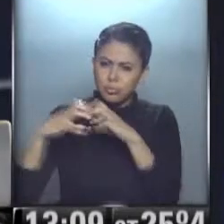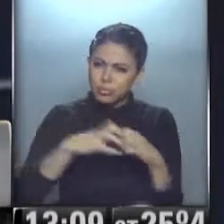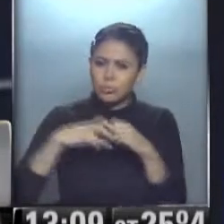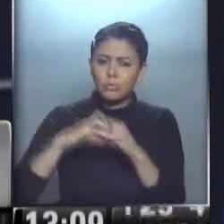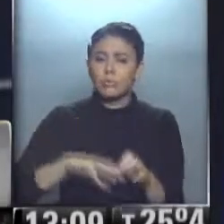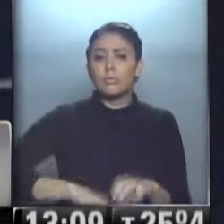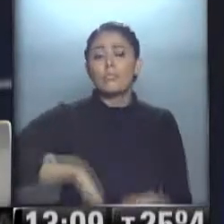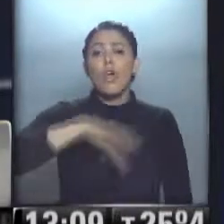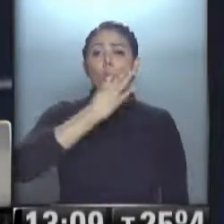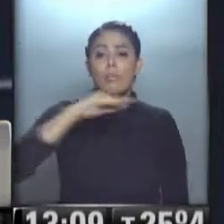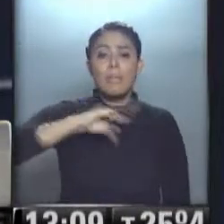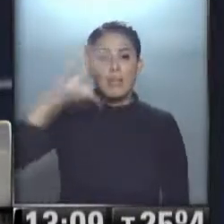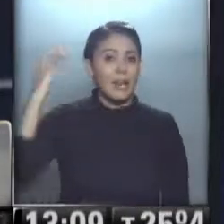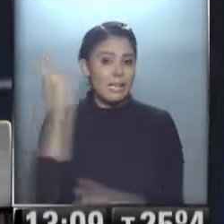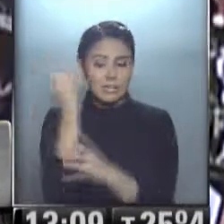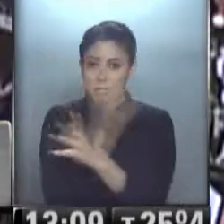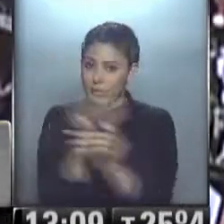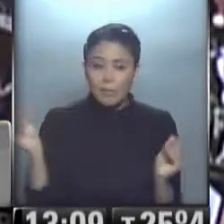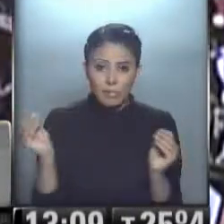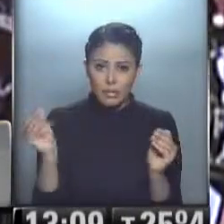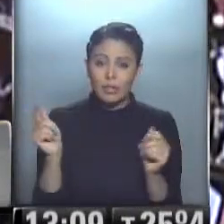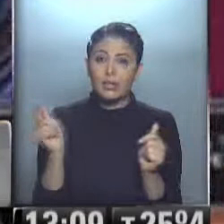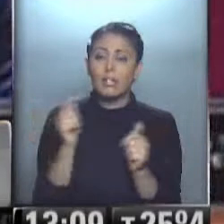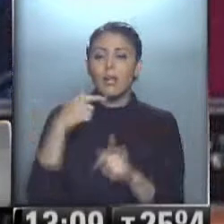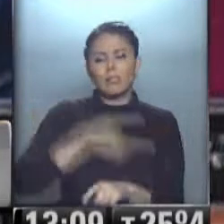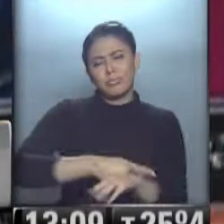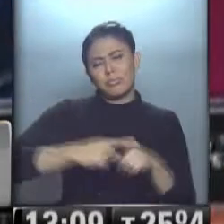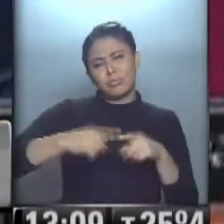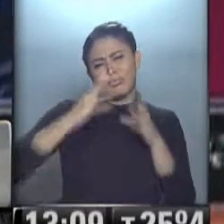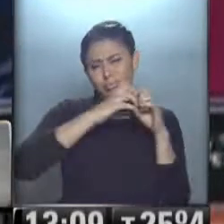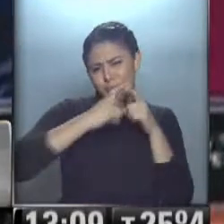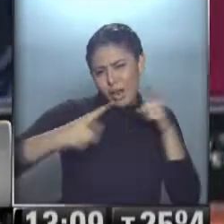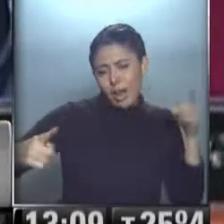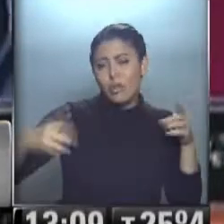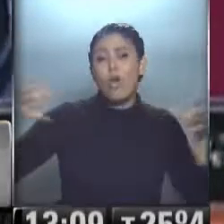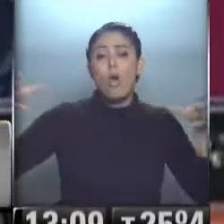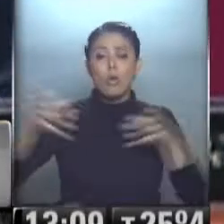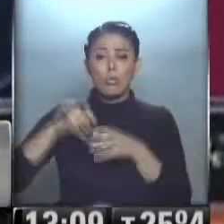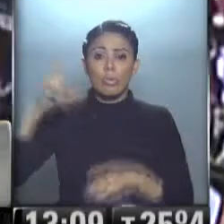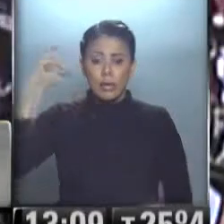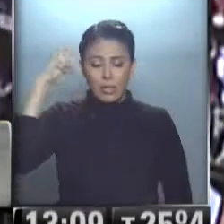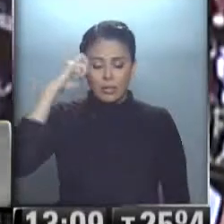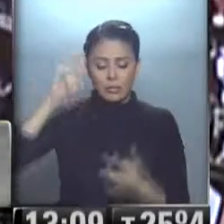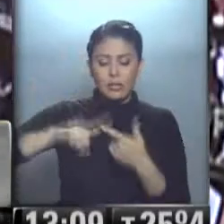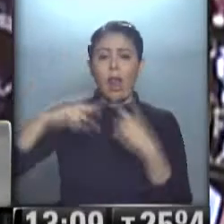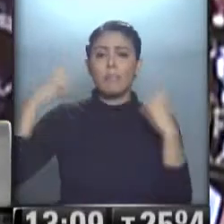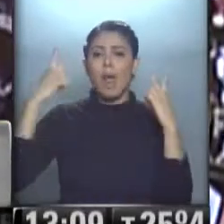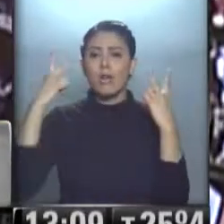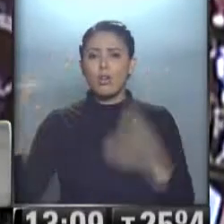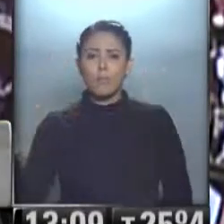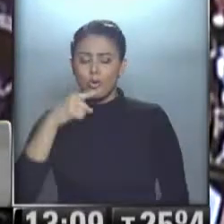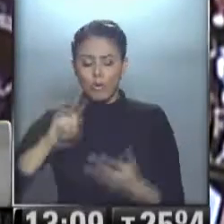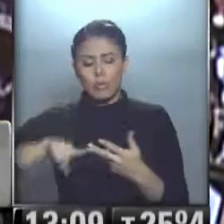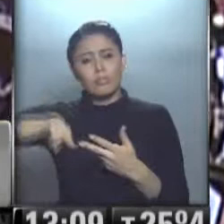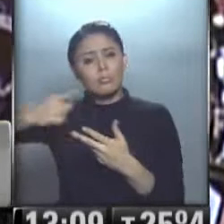las 4 y media de la mañana luego como decíamos de un largo debate el radicalismo el frente progresista y el peronismo disidente- se